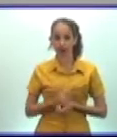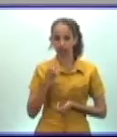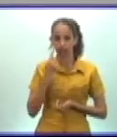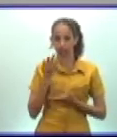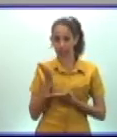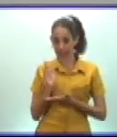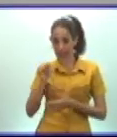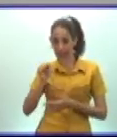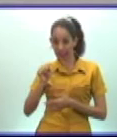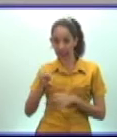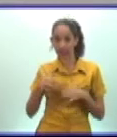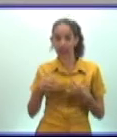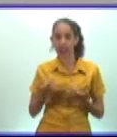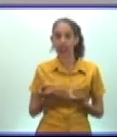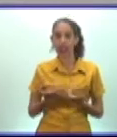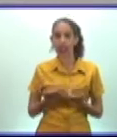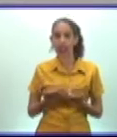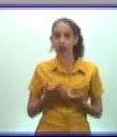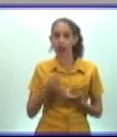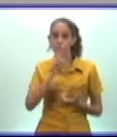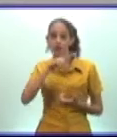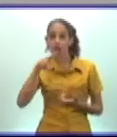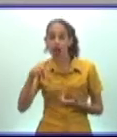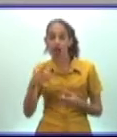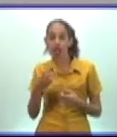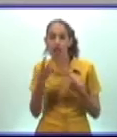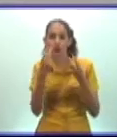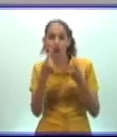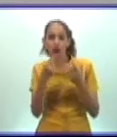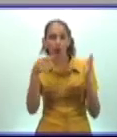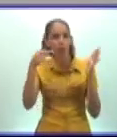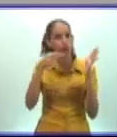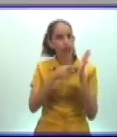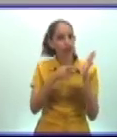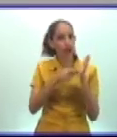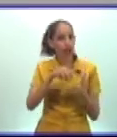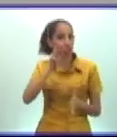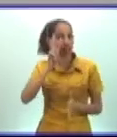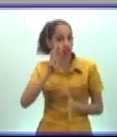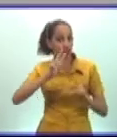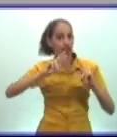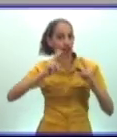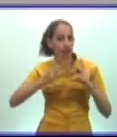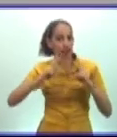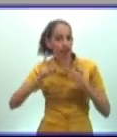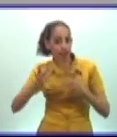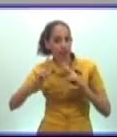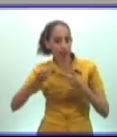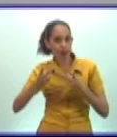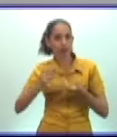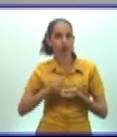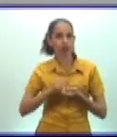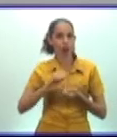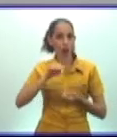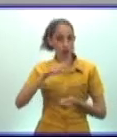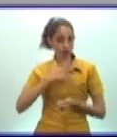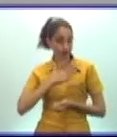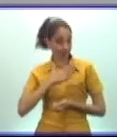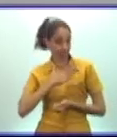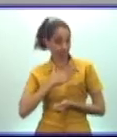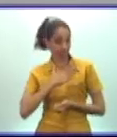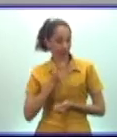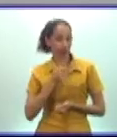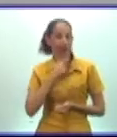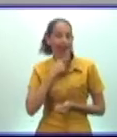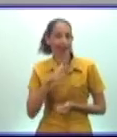Es buscar un número que multiplicado 3 veces por el mismo nos dé la fracción